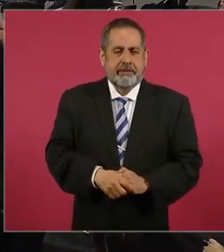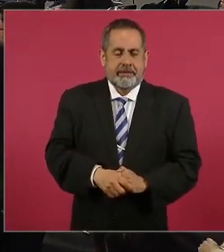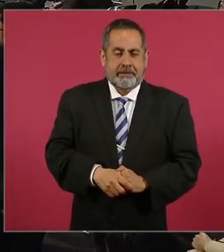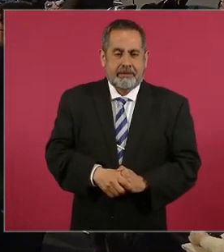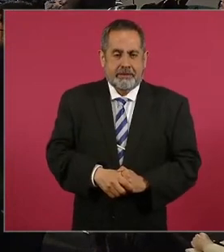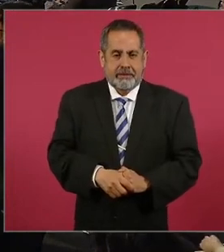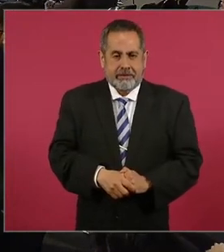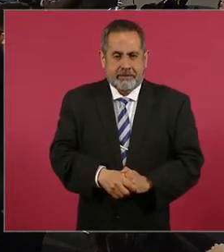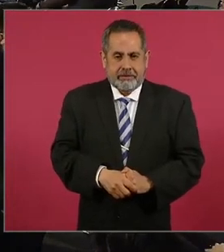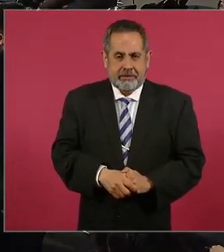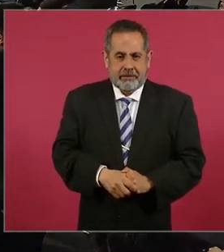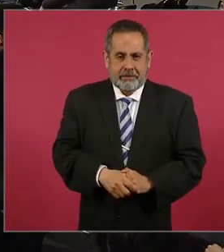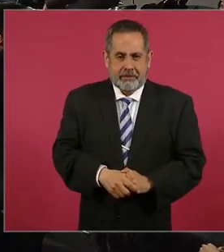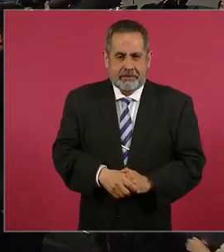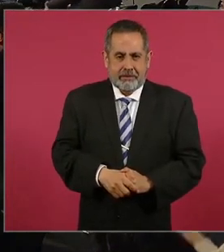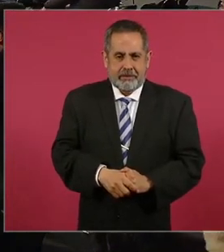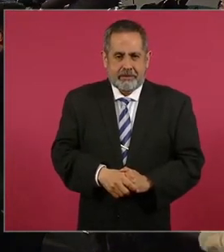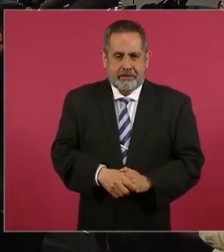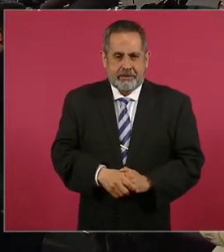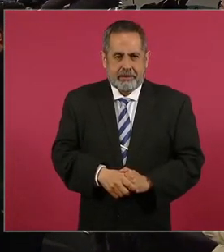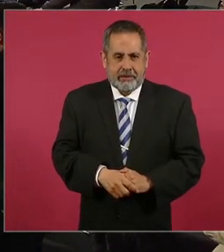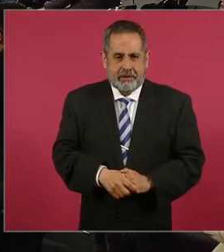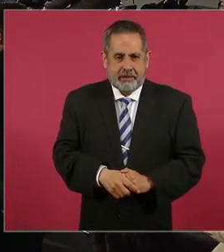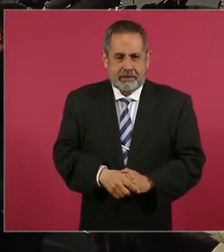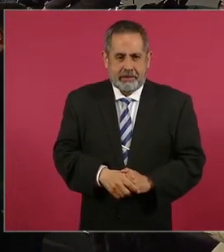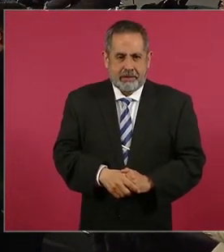¿Este es de hoy o de ayer? Sí, de hoy. ¿Dónde está?